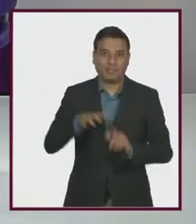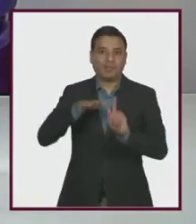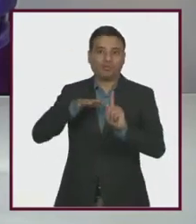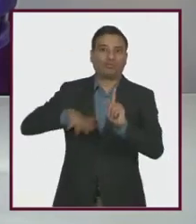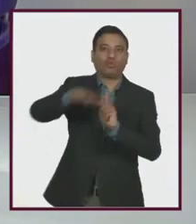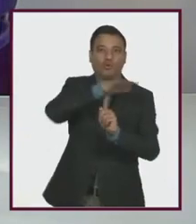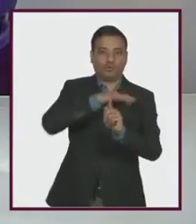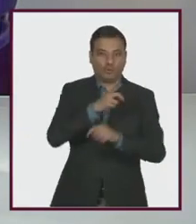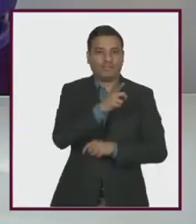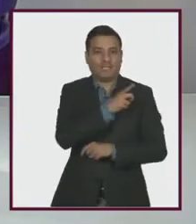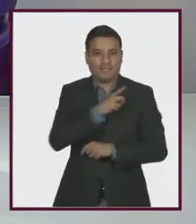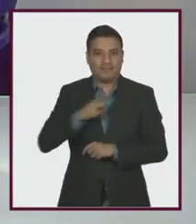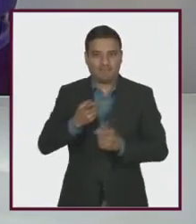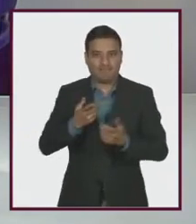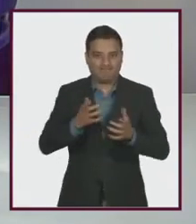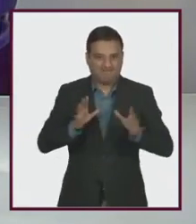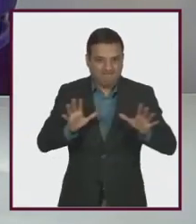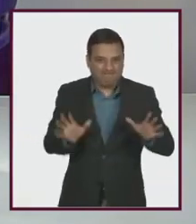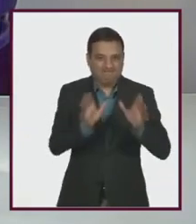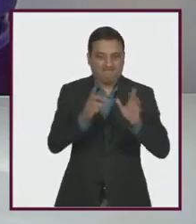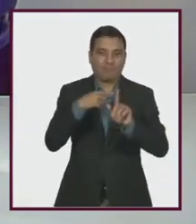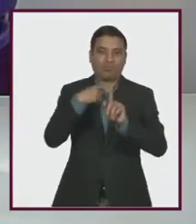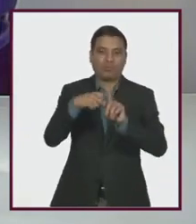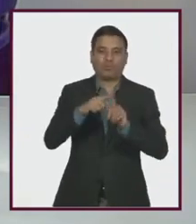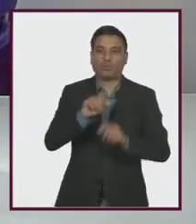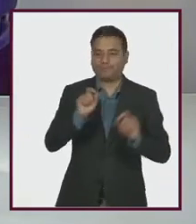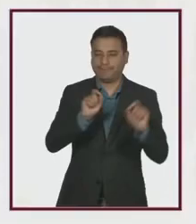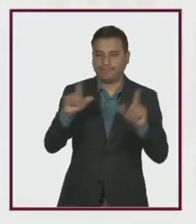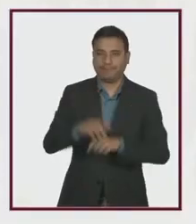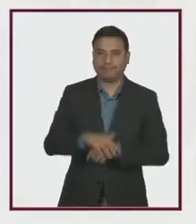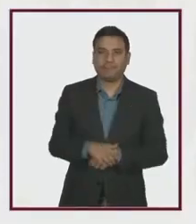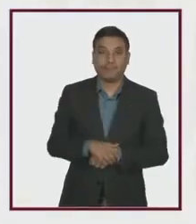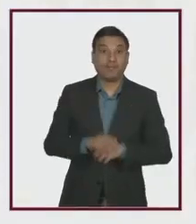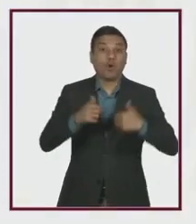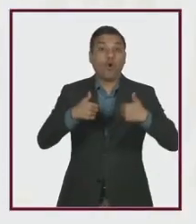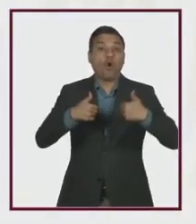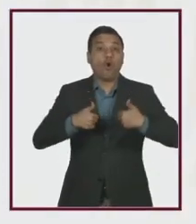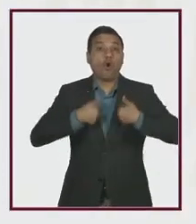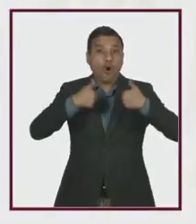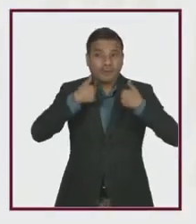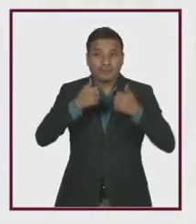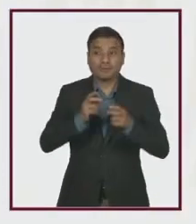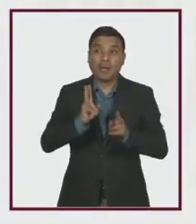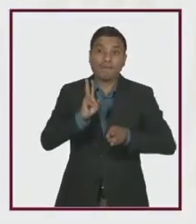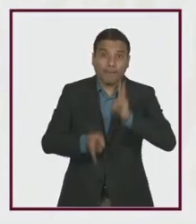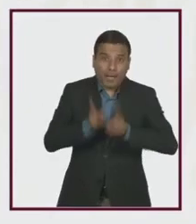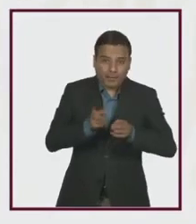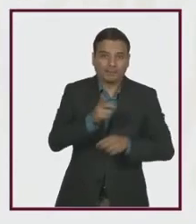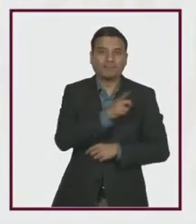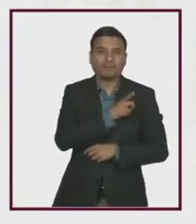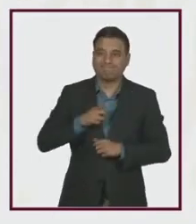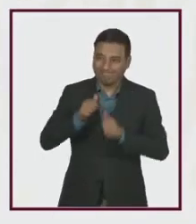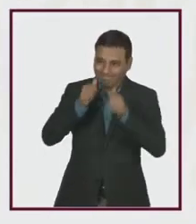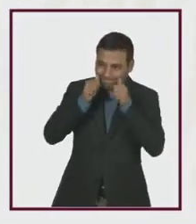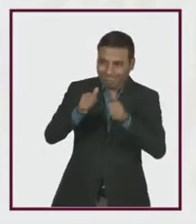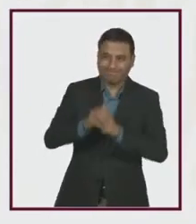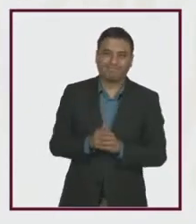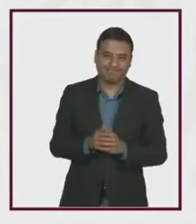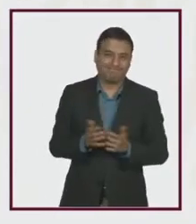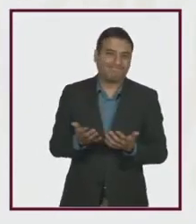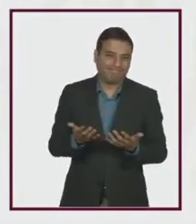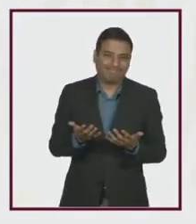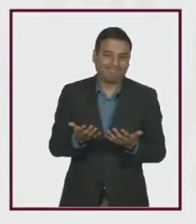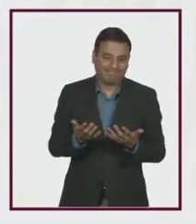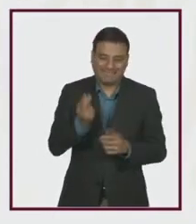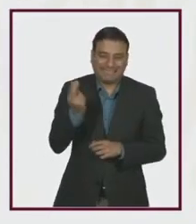es. La que sigue, por favor. Escucharlos, y esto ya habíamos escuchado, ya habíamos oído a sonar de escúchalos antes,